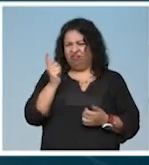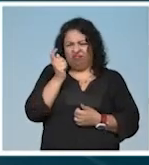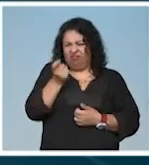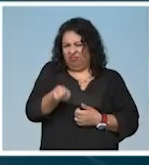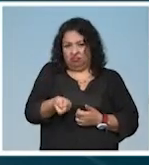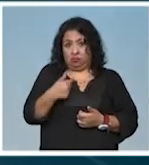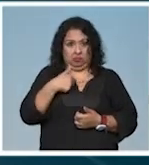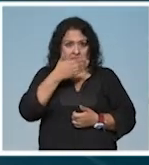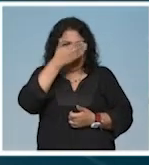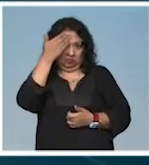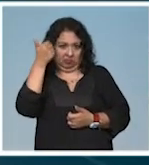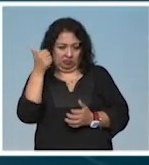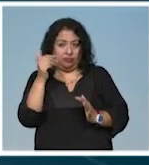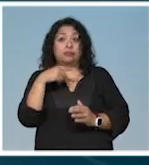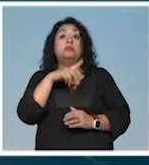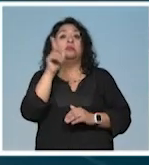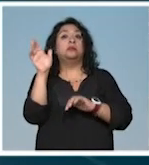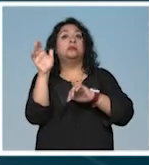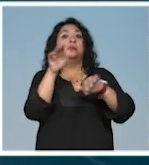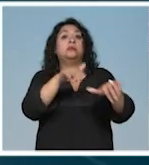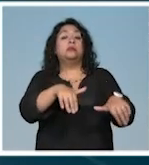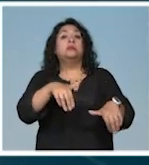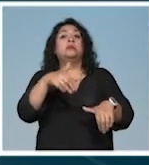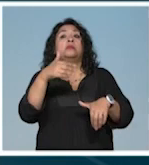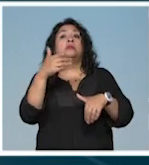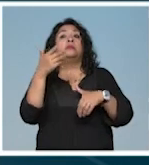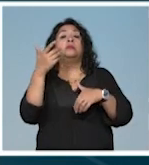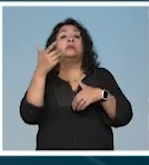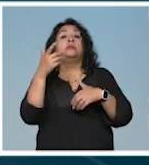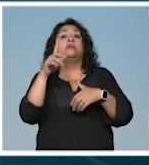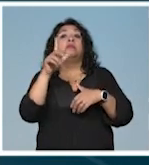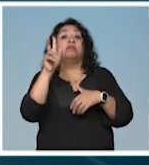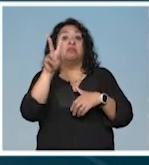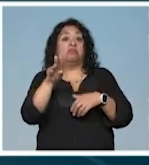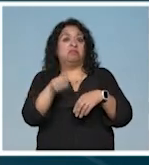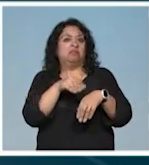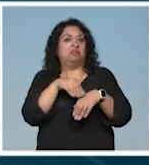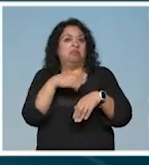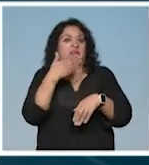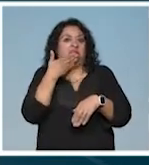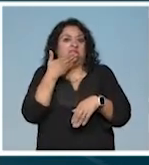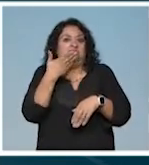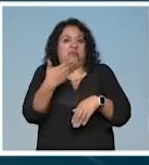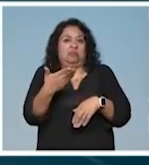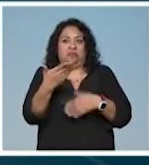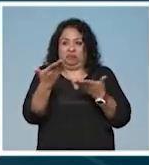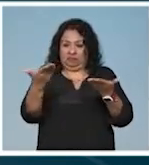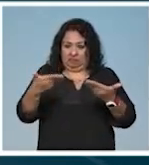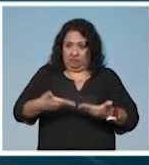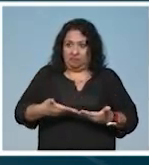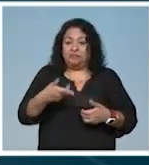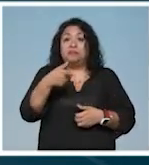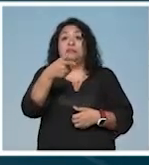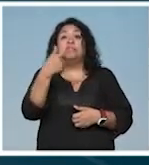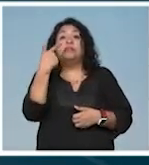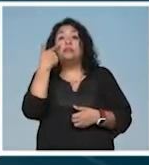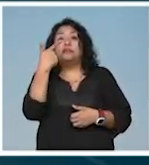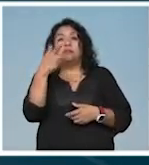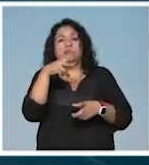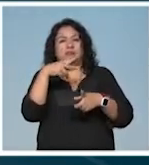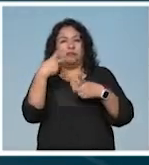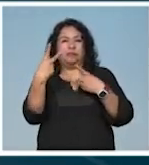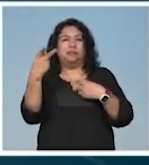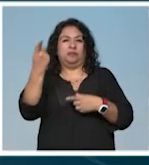era. Entonces ingresé como director de cine y, bueno, y saqué las mejores notas y aquí estoy. Su ácida visión de la